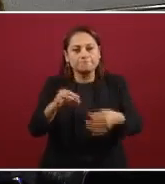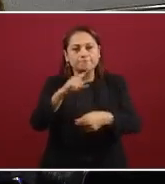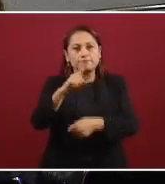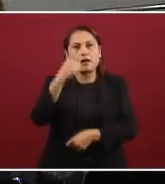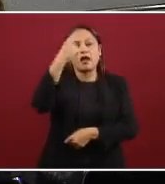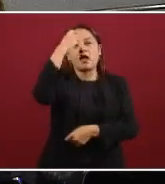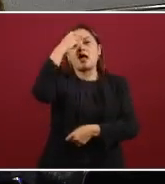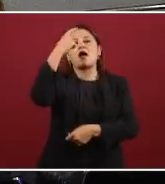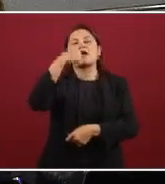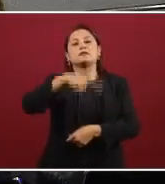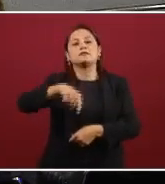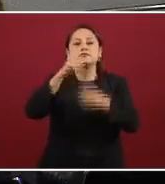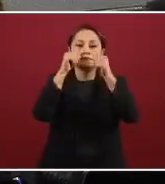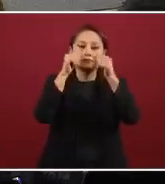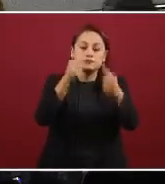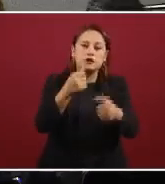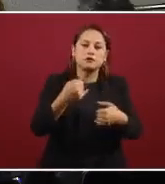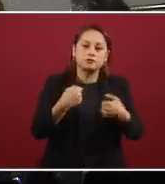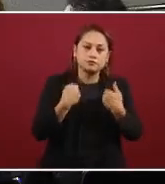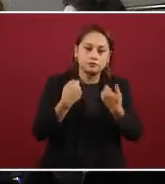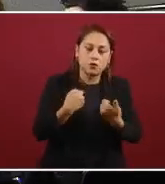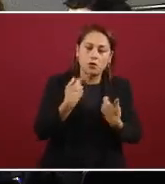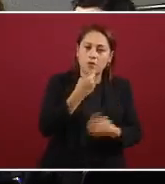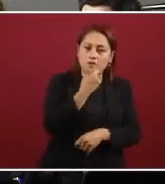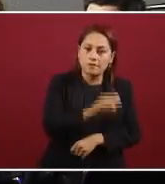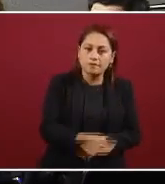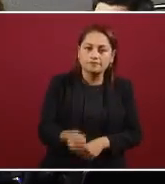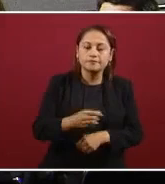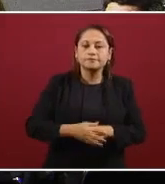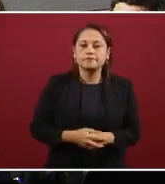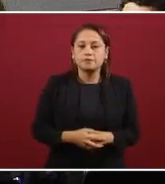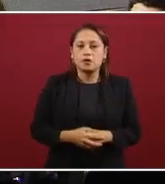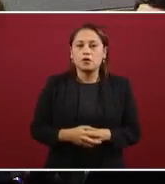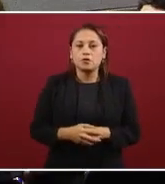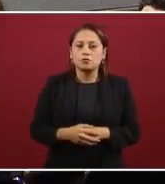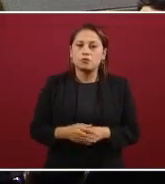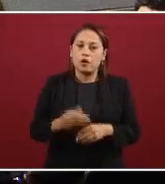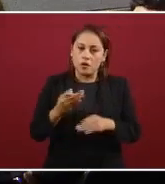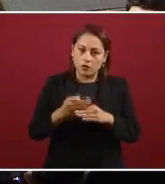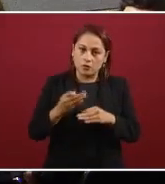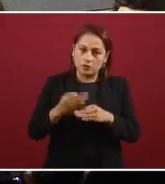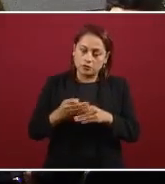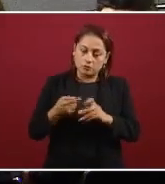adolescentes, y la vamos a ir evaluando.